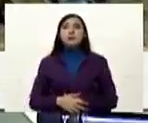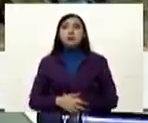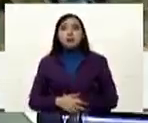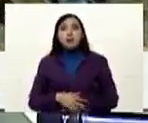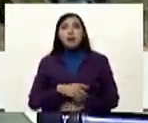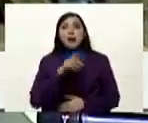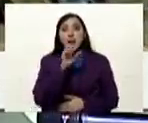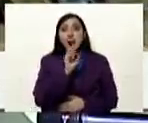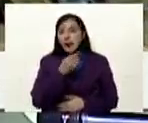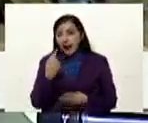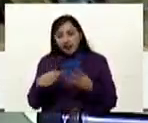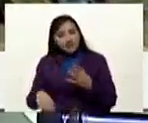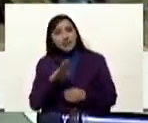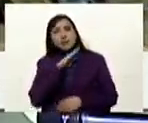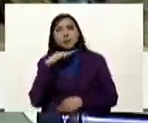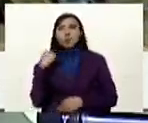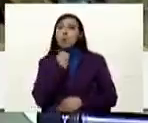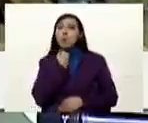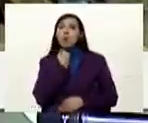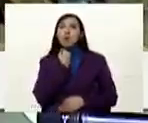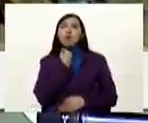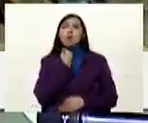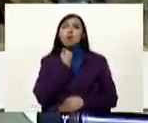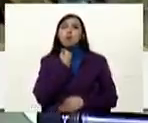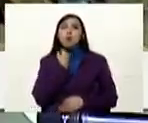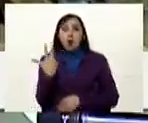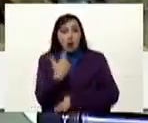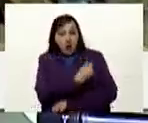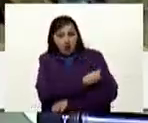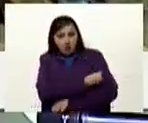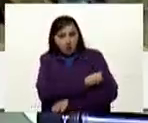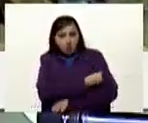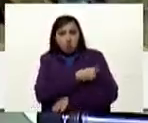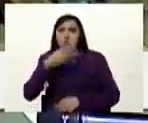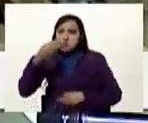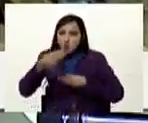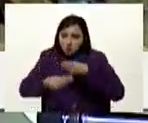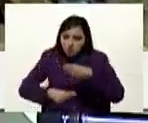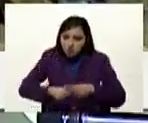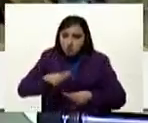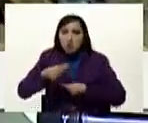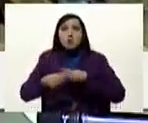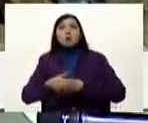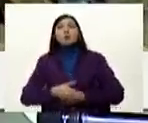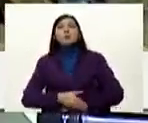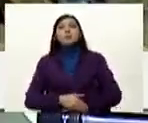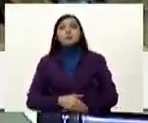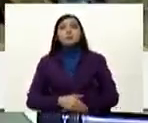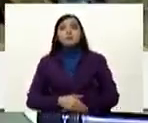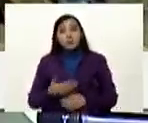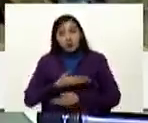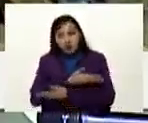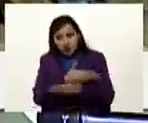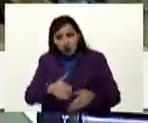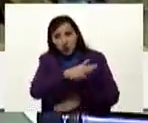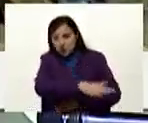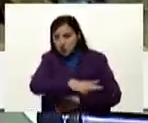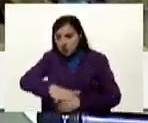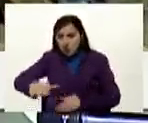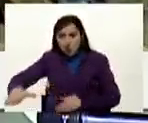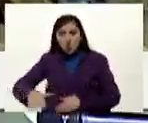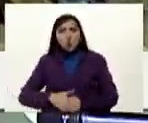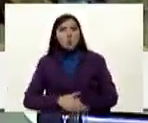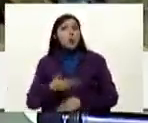hepatitis, etcétera. Las vacunas están diseñadas para el público infantil, en